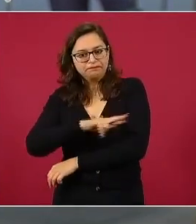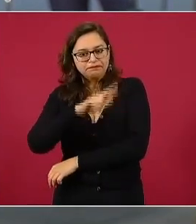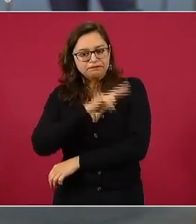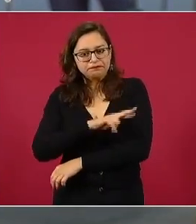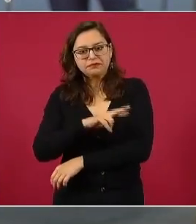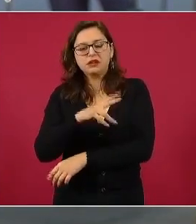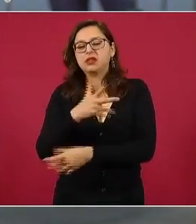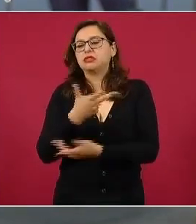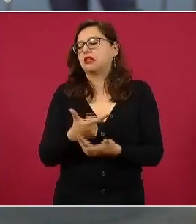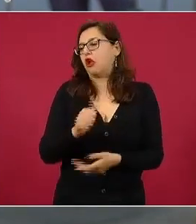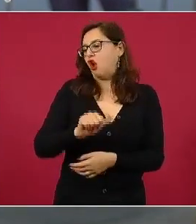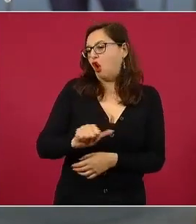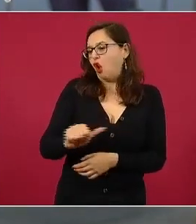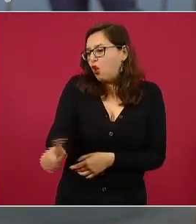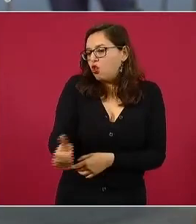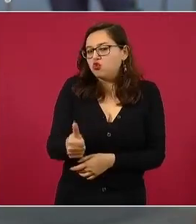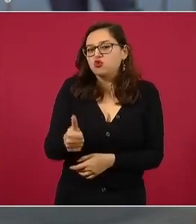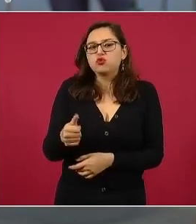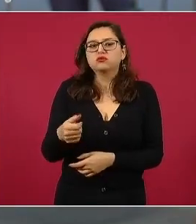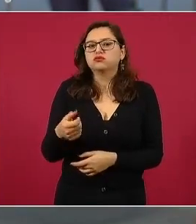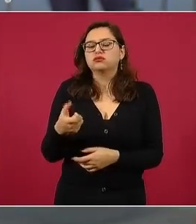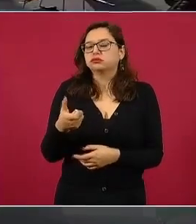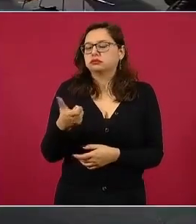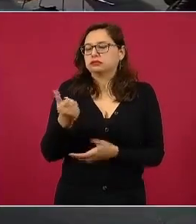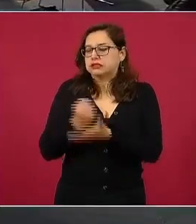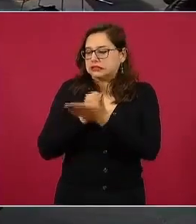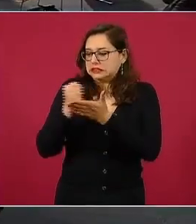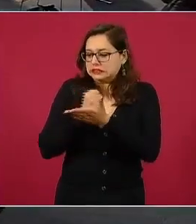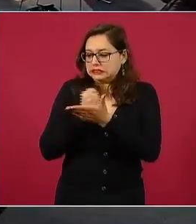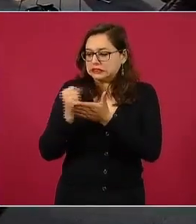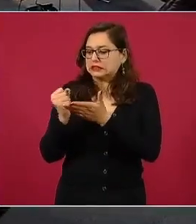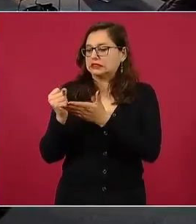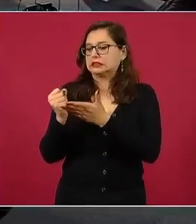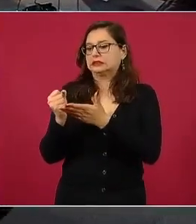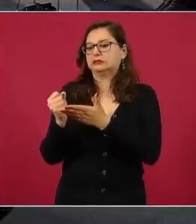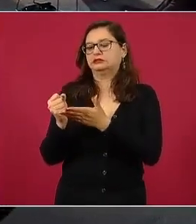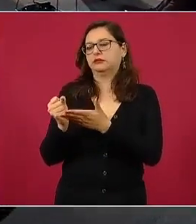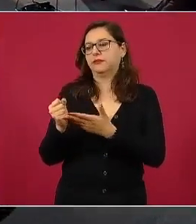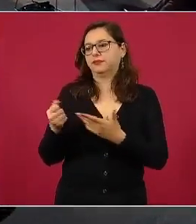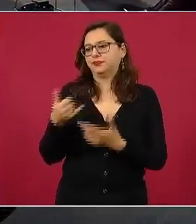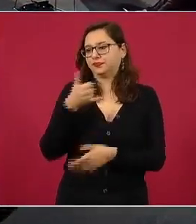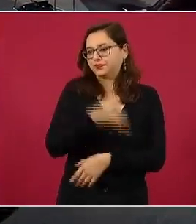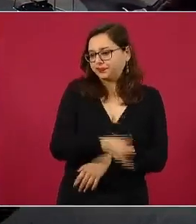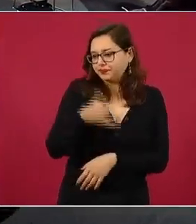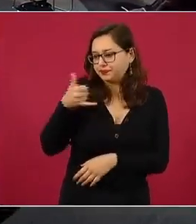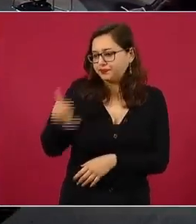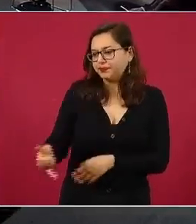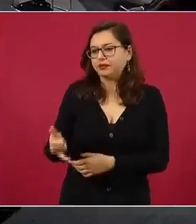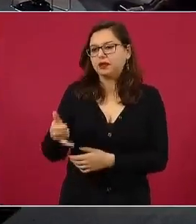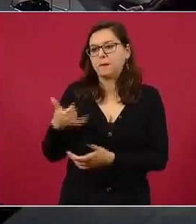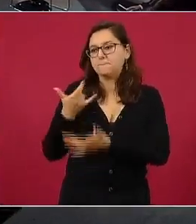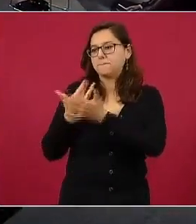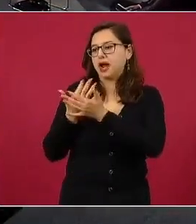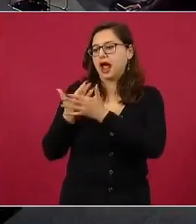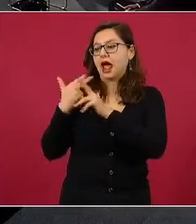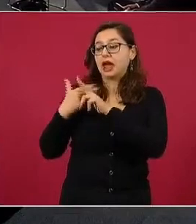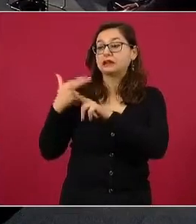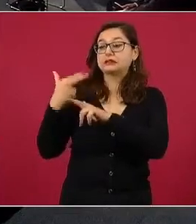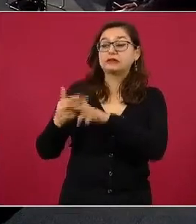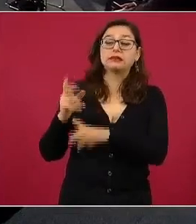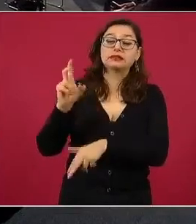ellos, otros apenas si alcanzan un crédito del Infonavit que lo terminan pagando 40 o 30 años después.